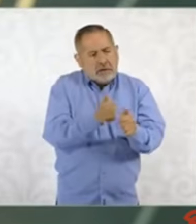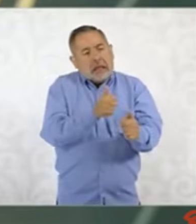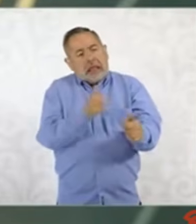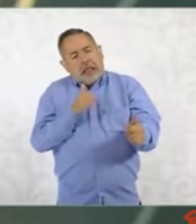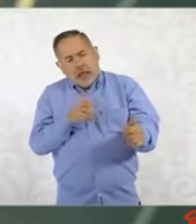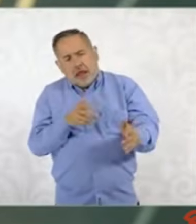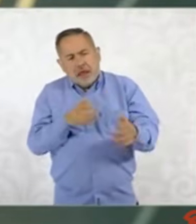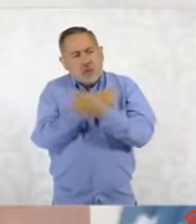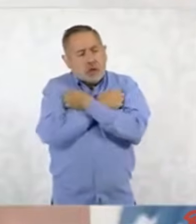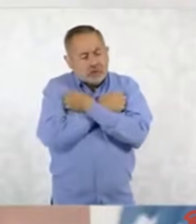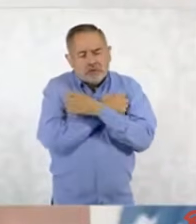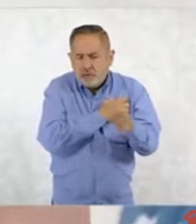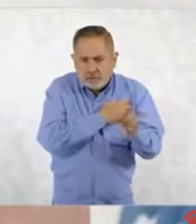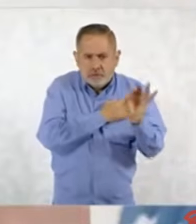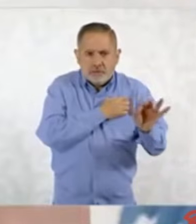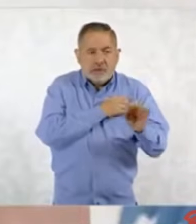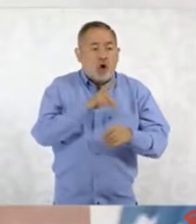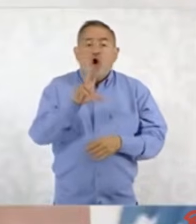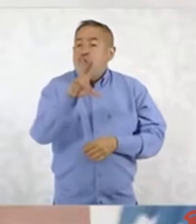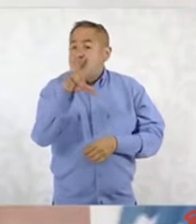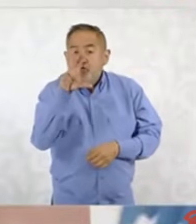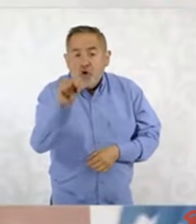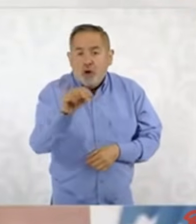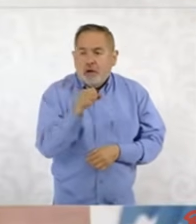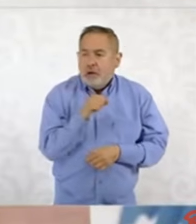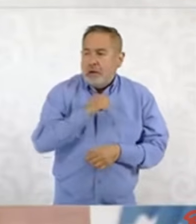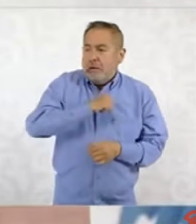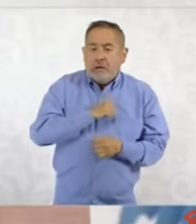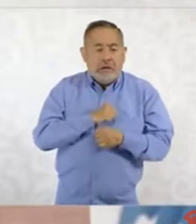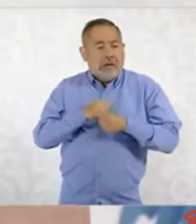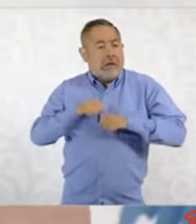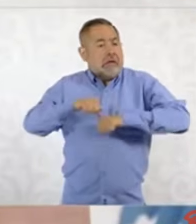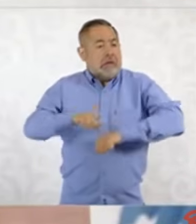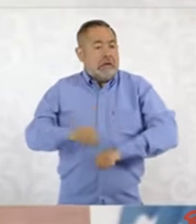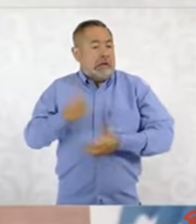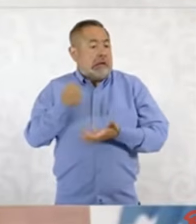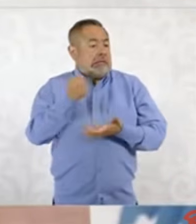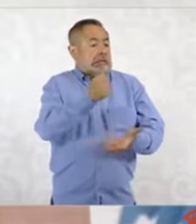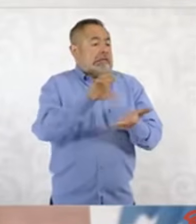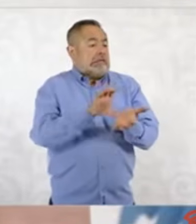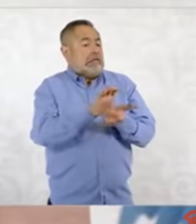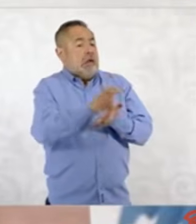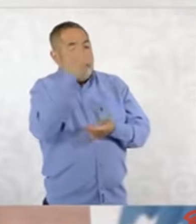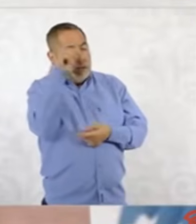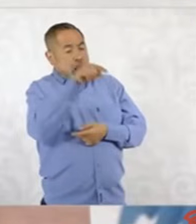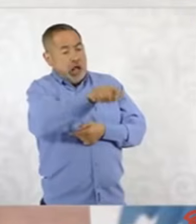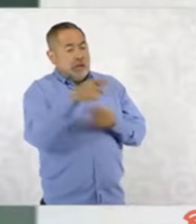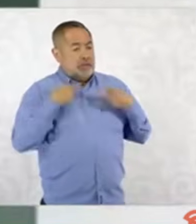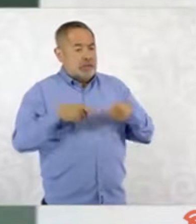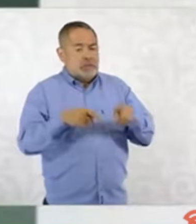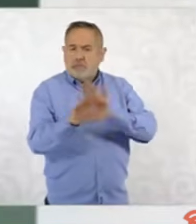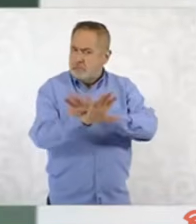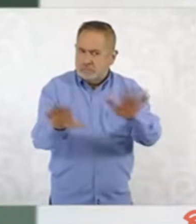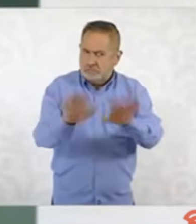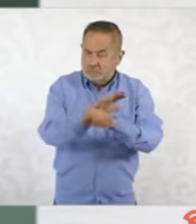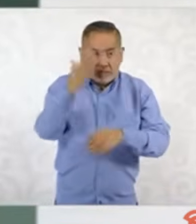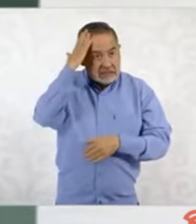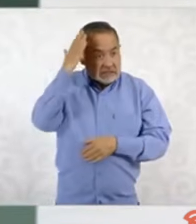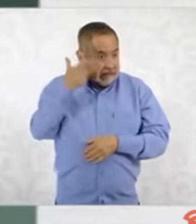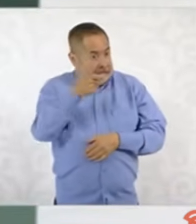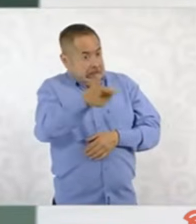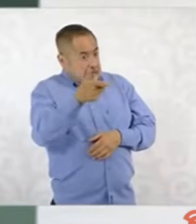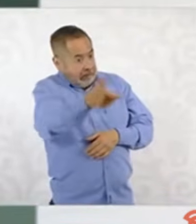educativos. Nada de privilegios, nada de recursos dedicados a las dirigencias.